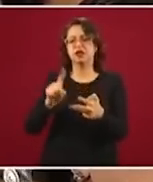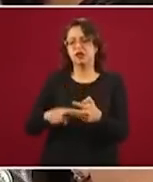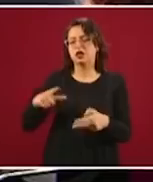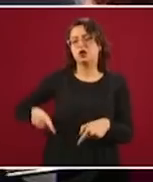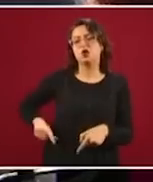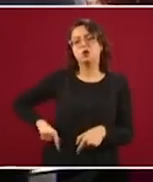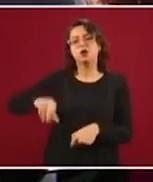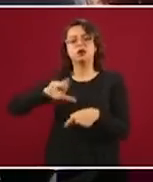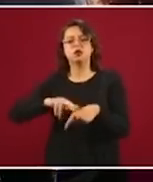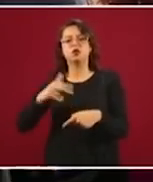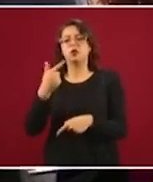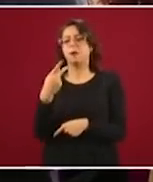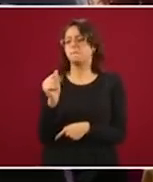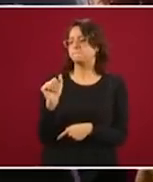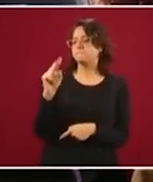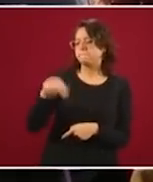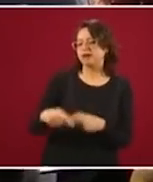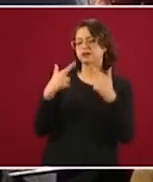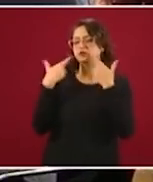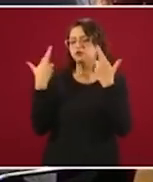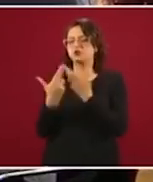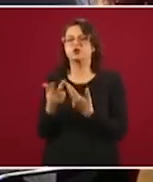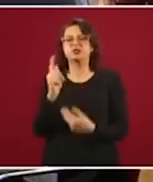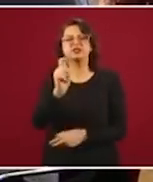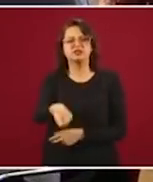panistas? Gracias. Bueno,